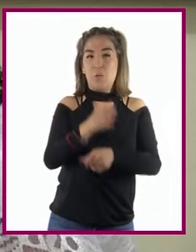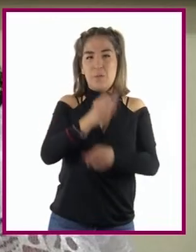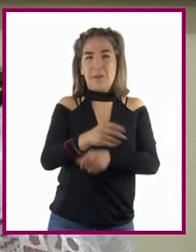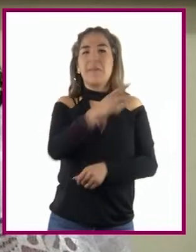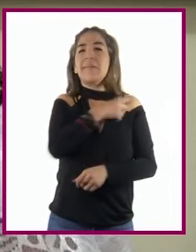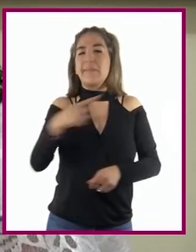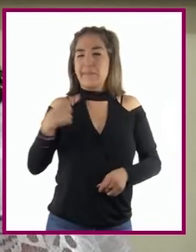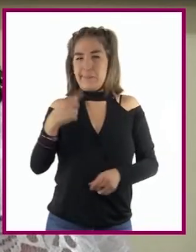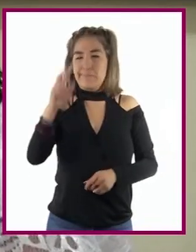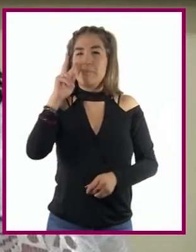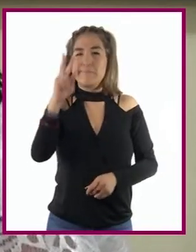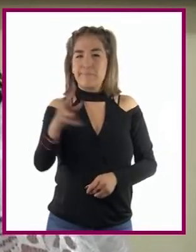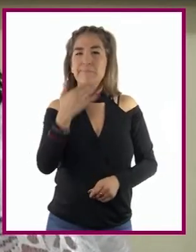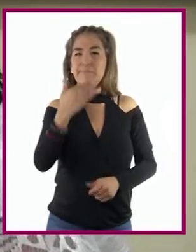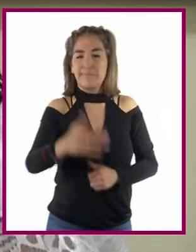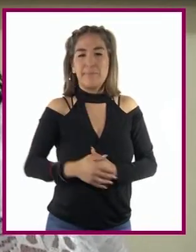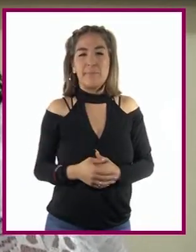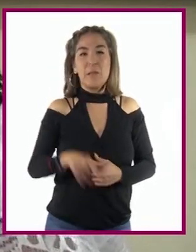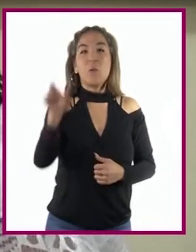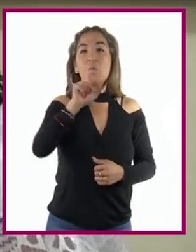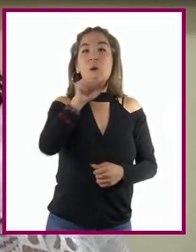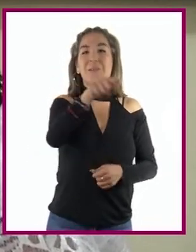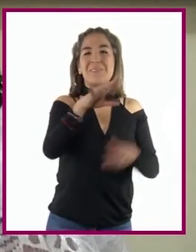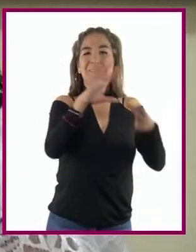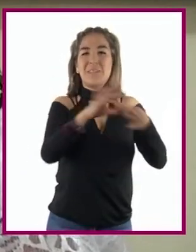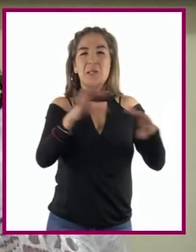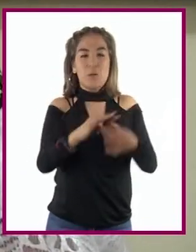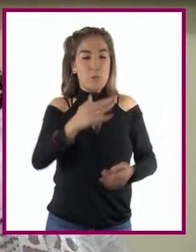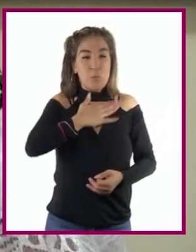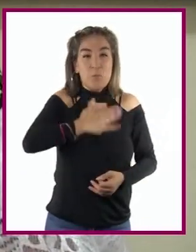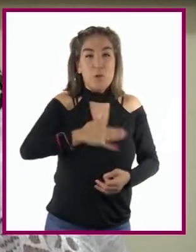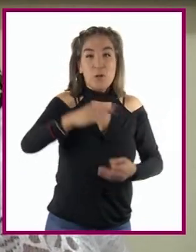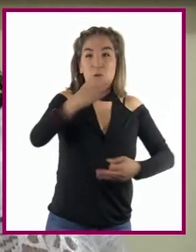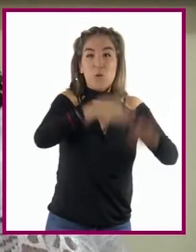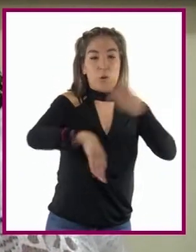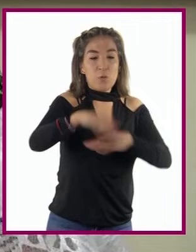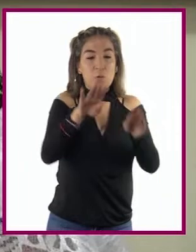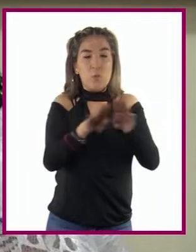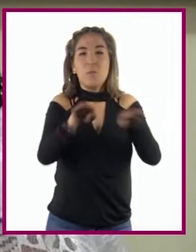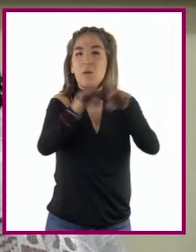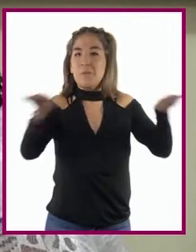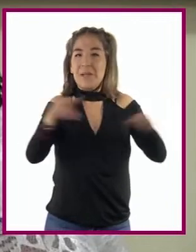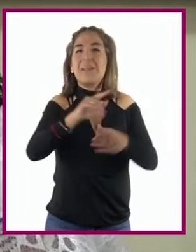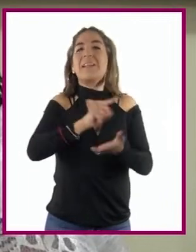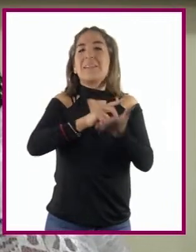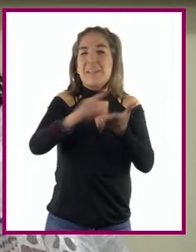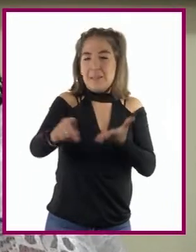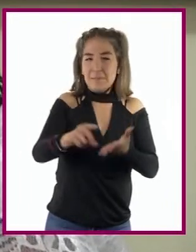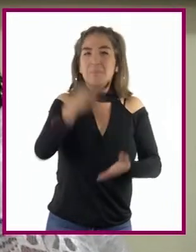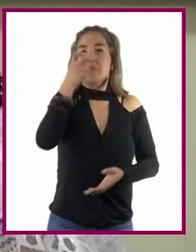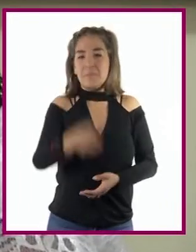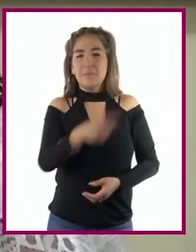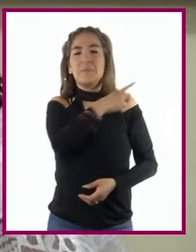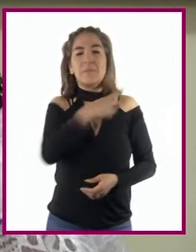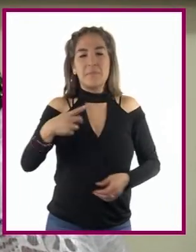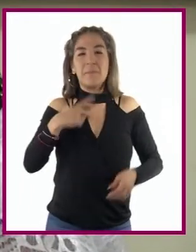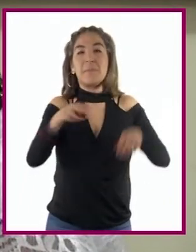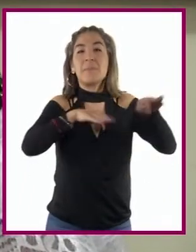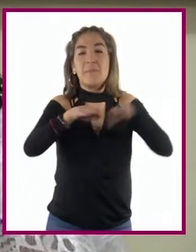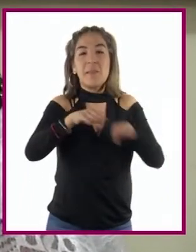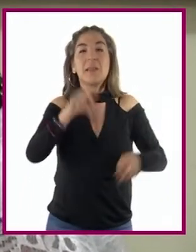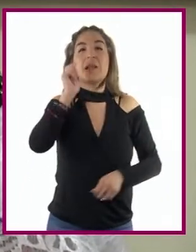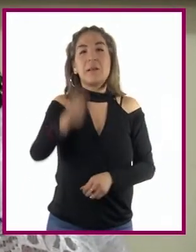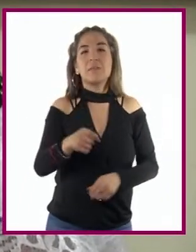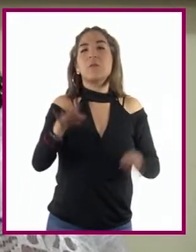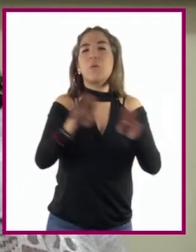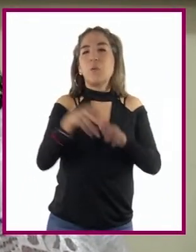cuidado de una cosa. Cuando dijimos que la justicia es dar a cada quien lo que merece, significa también que eso que merecen las personas es una